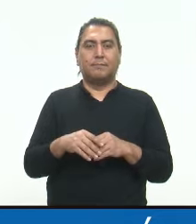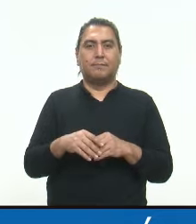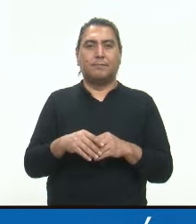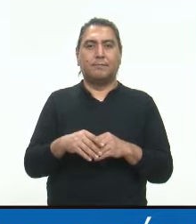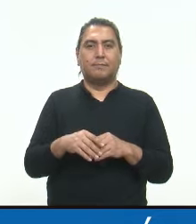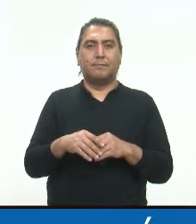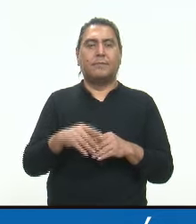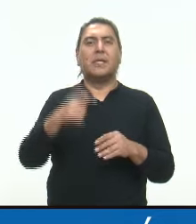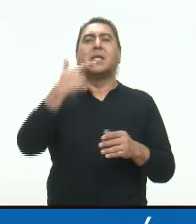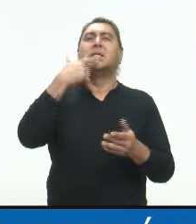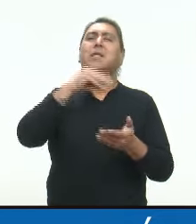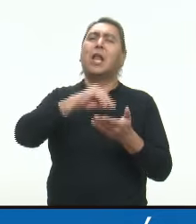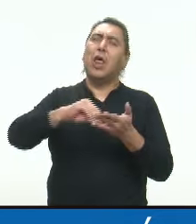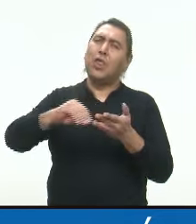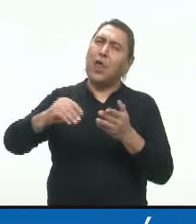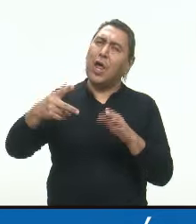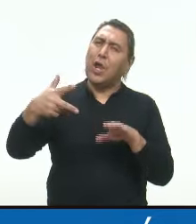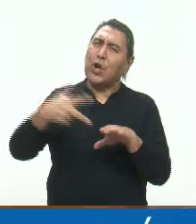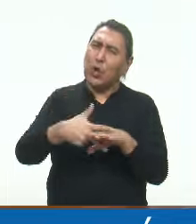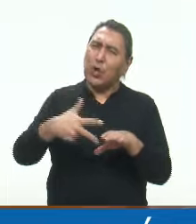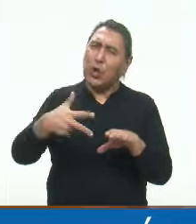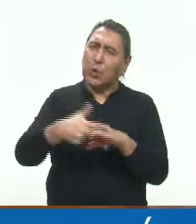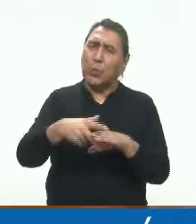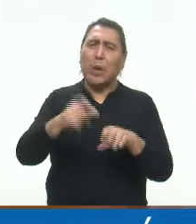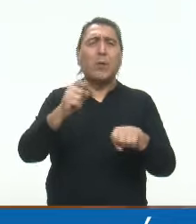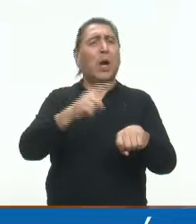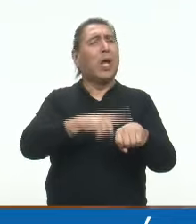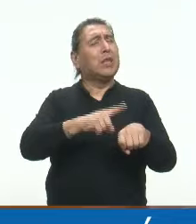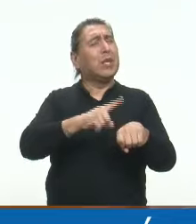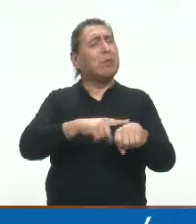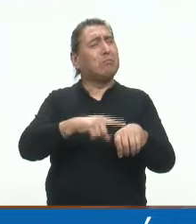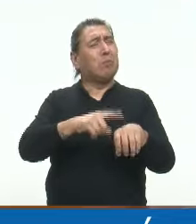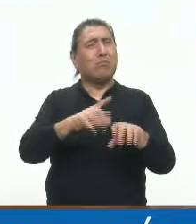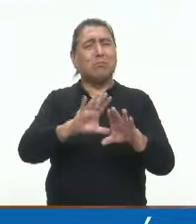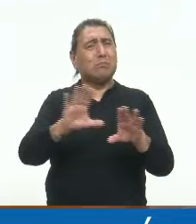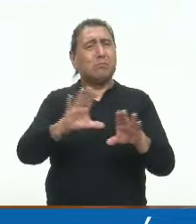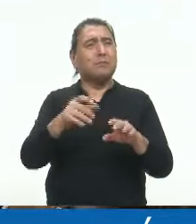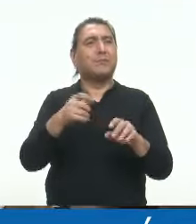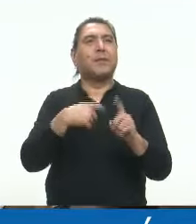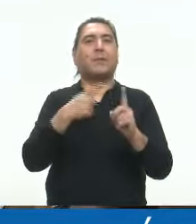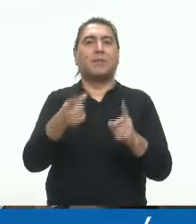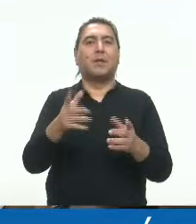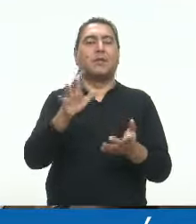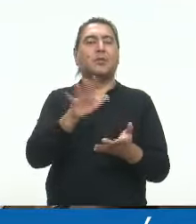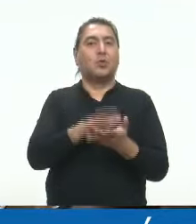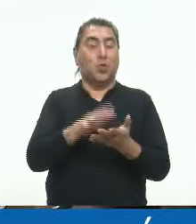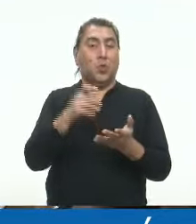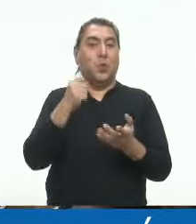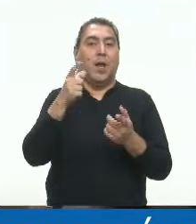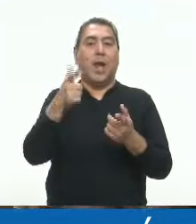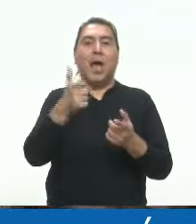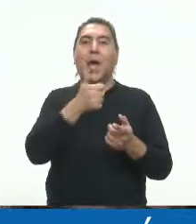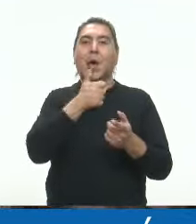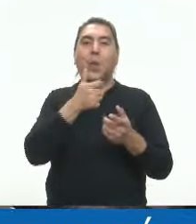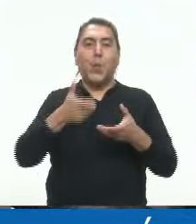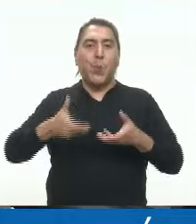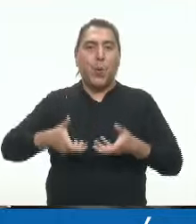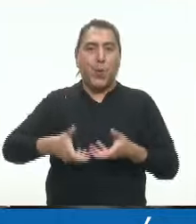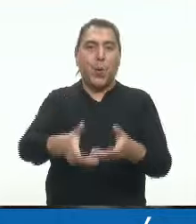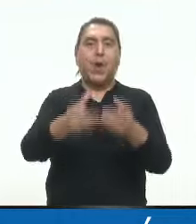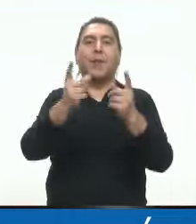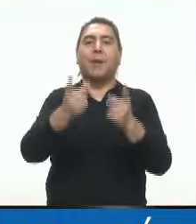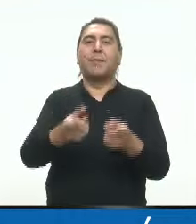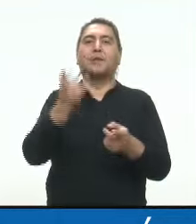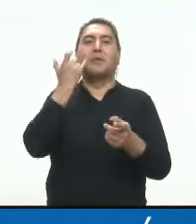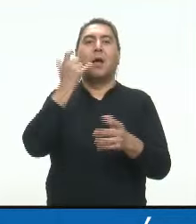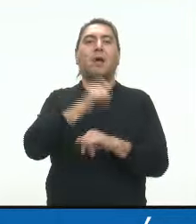se resuelva su reinicio. No interrumpa, que estamos con el tiempo sumamente justo. Con respecto a cloacas y aguas, por su parte, como ya se informó, gran